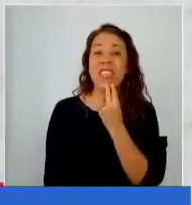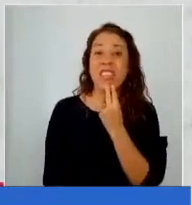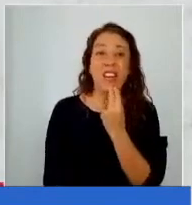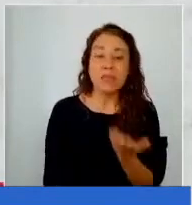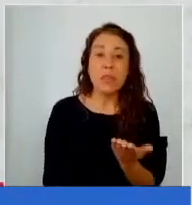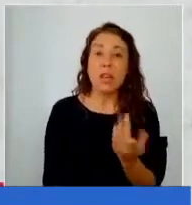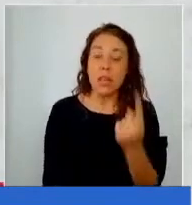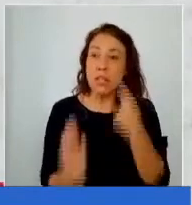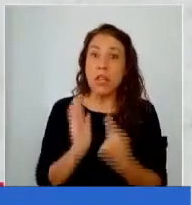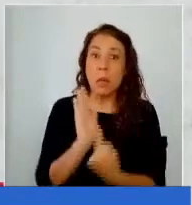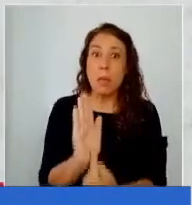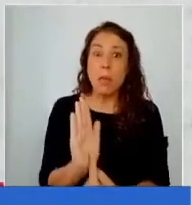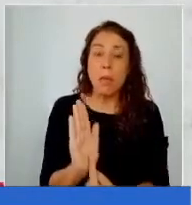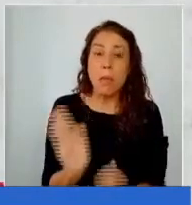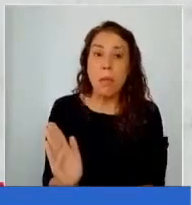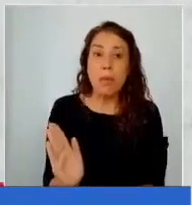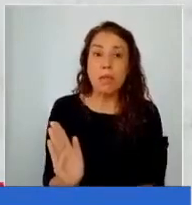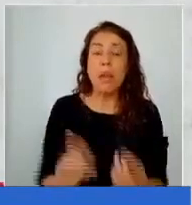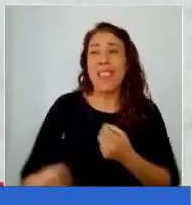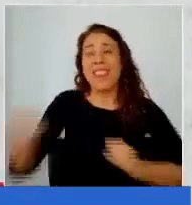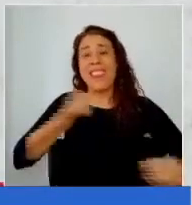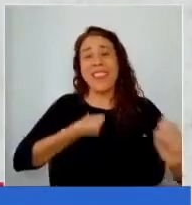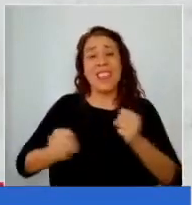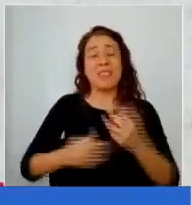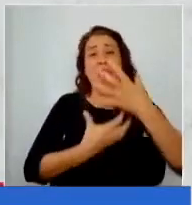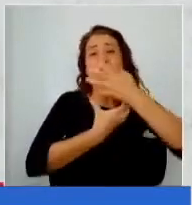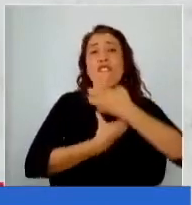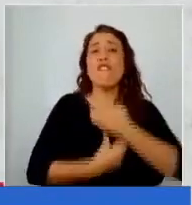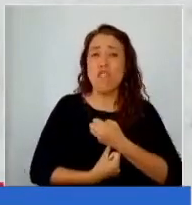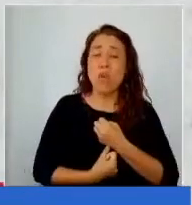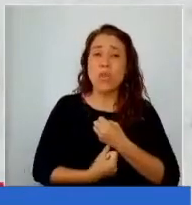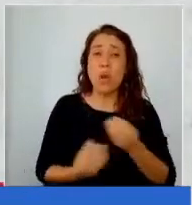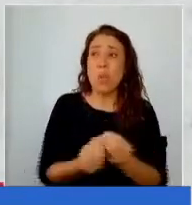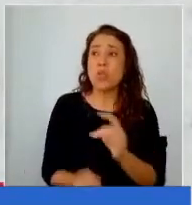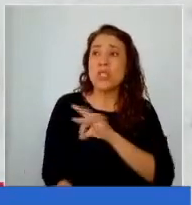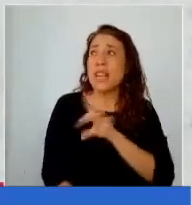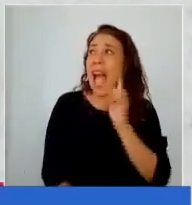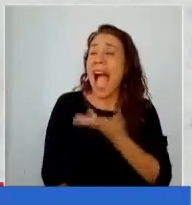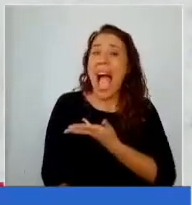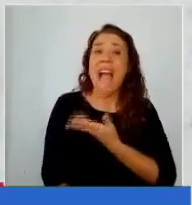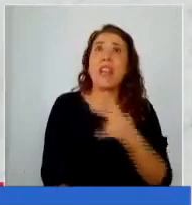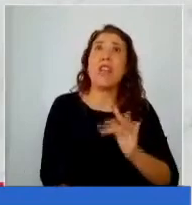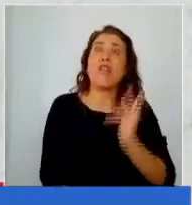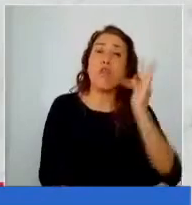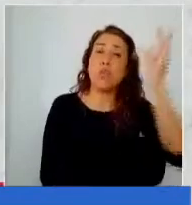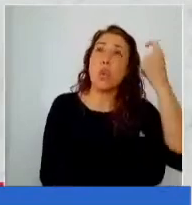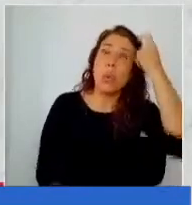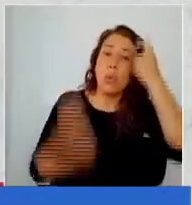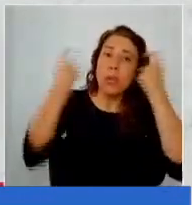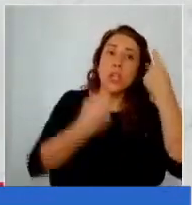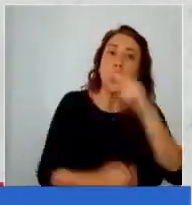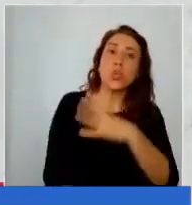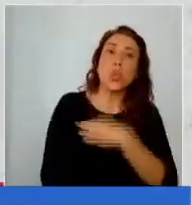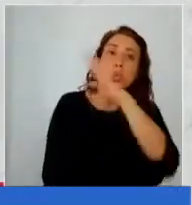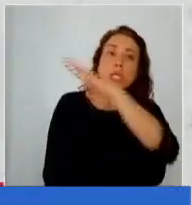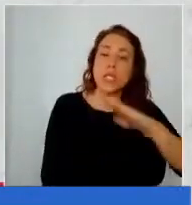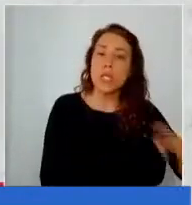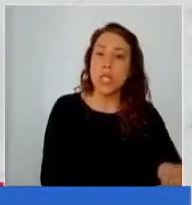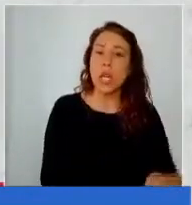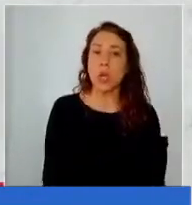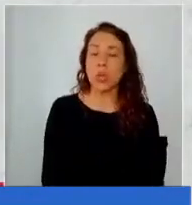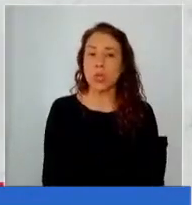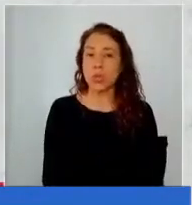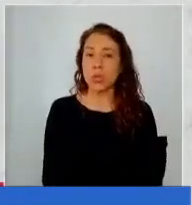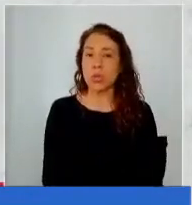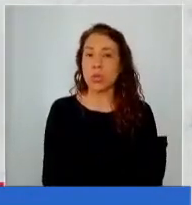en la desesperanza la frustración que muchos chilenos tienen frente a su futuro y de sus hijos hay varias encuestas